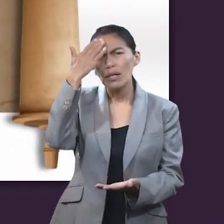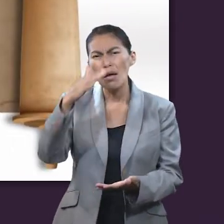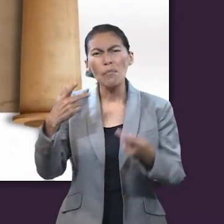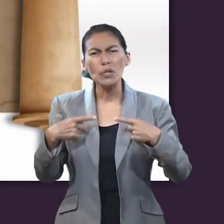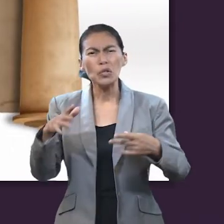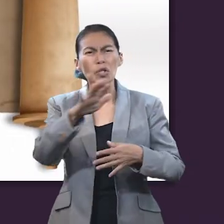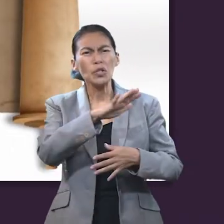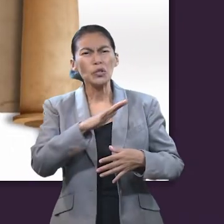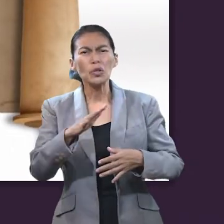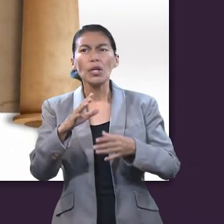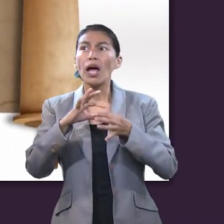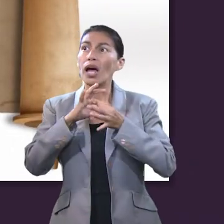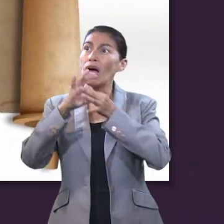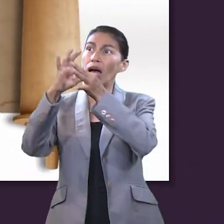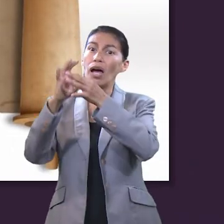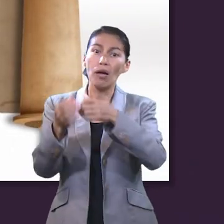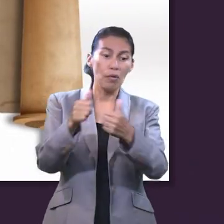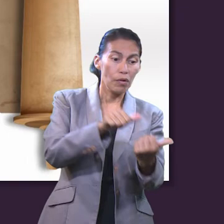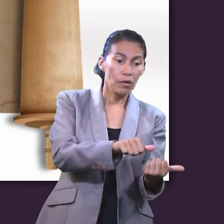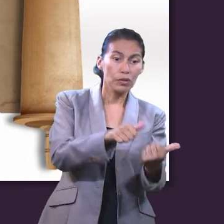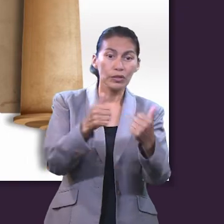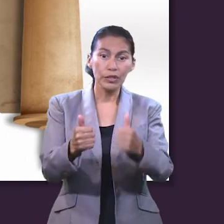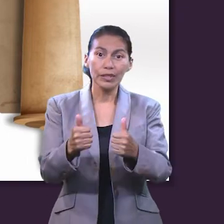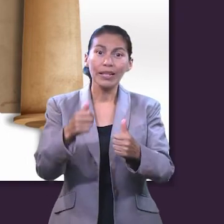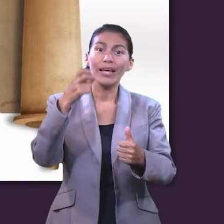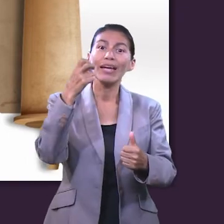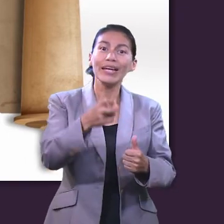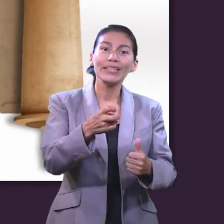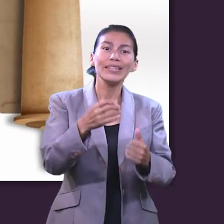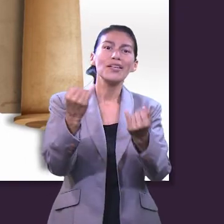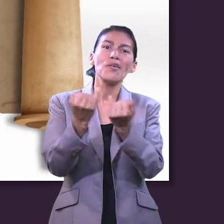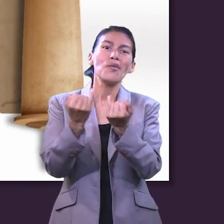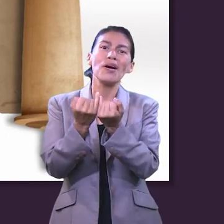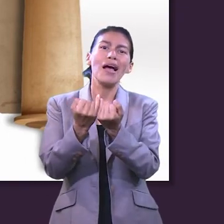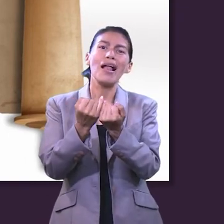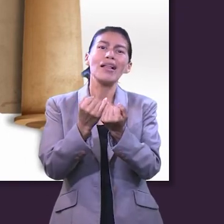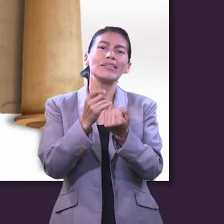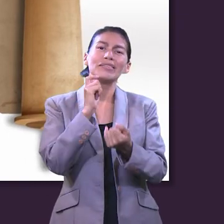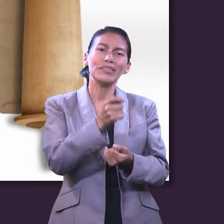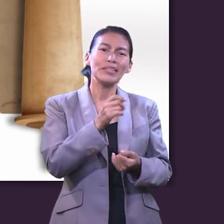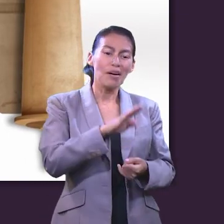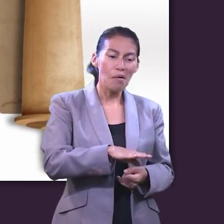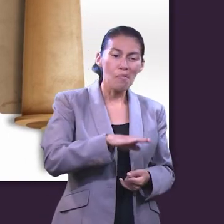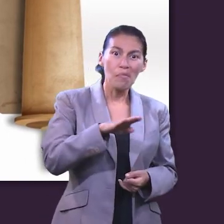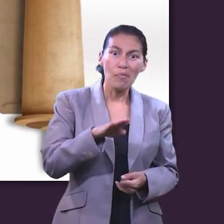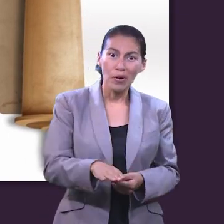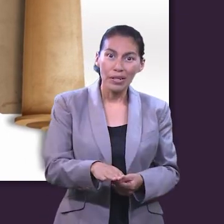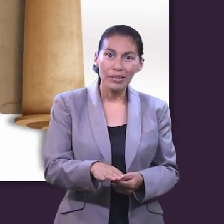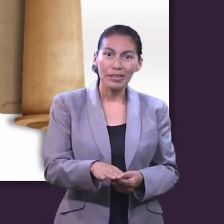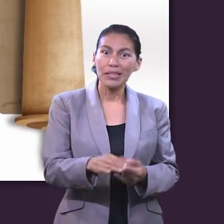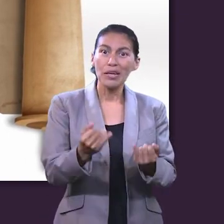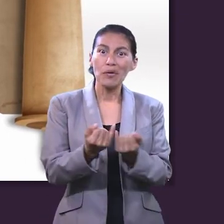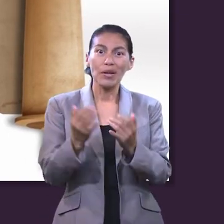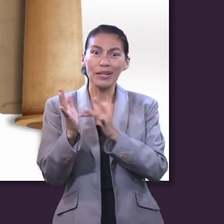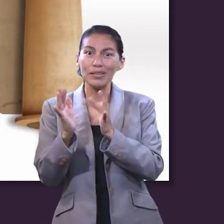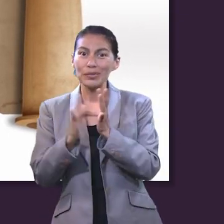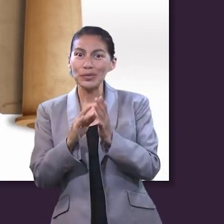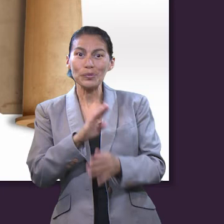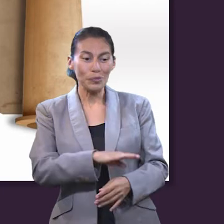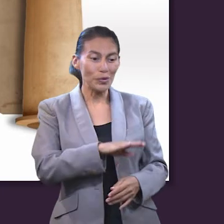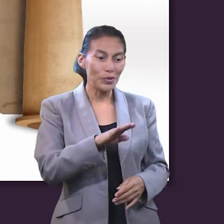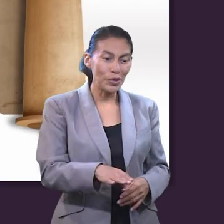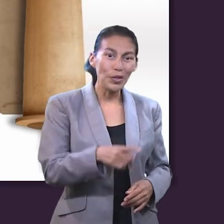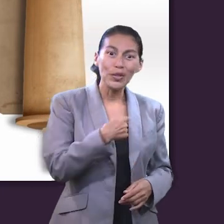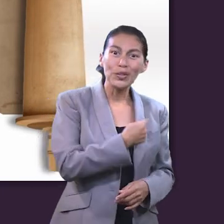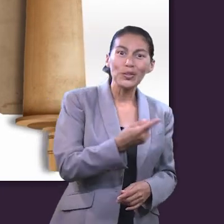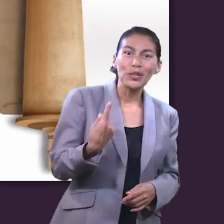todos los que hemos sido bautizados en Cristo Jesús, hemos sido bautizados en su muerte? Porque somos sepultados juntamente con